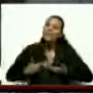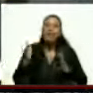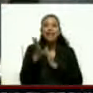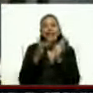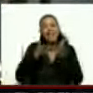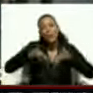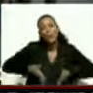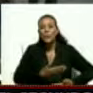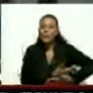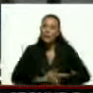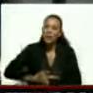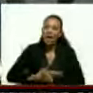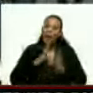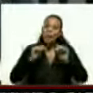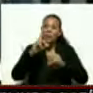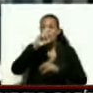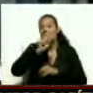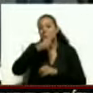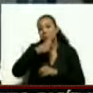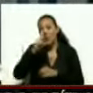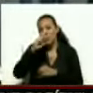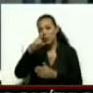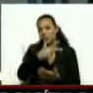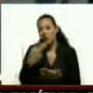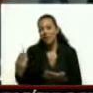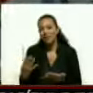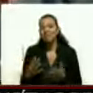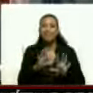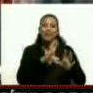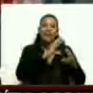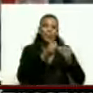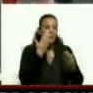al Niño Dios y despedir al Año Viejo. Kendy Villarroel, La Noticia.